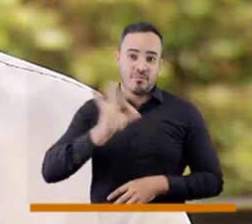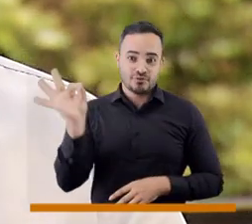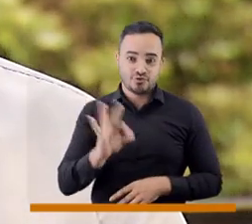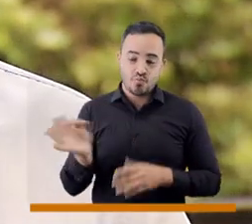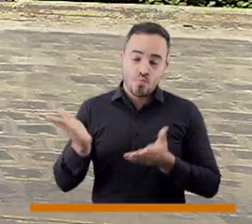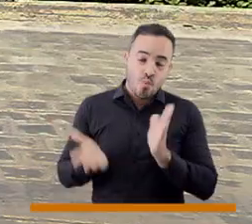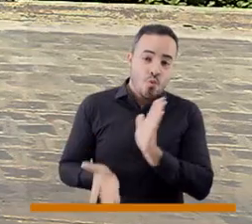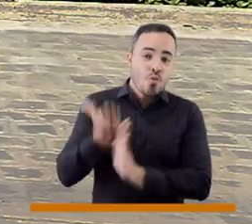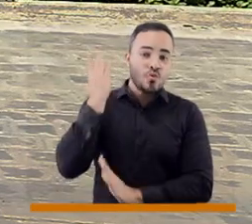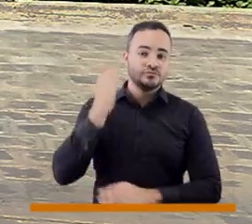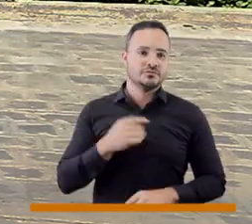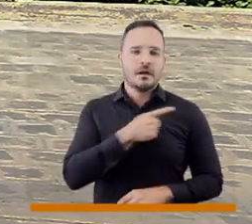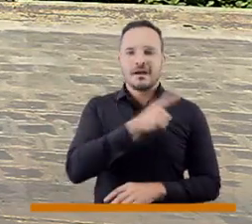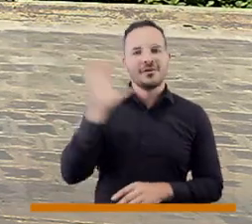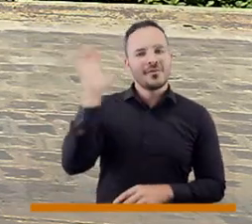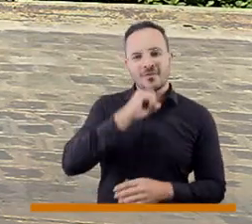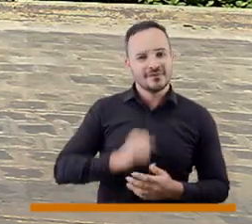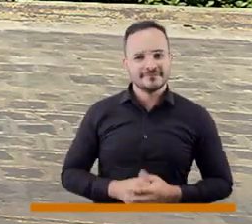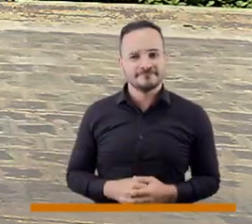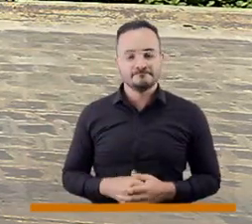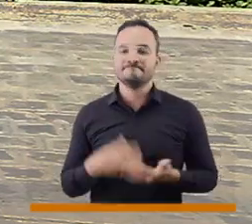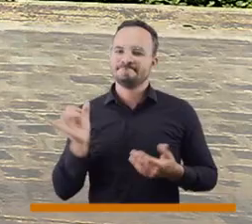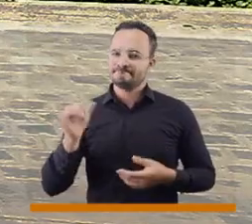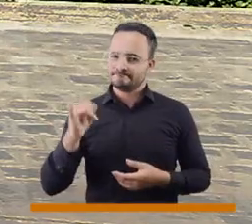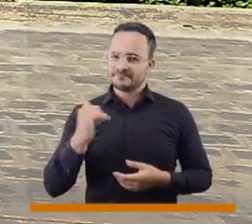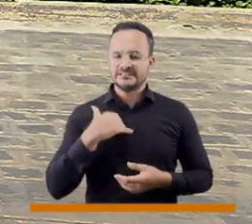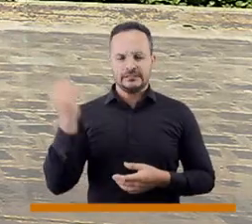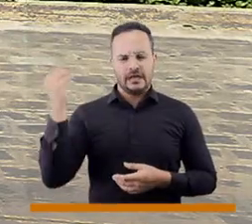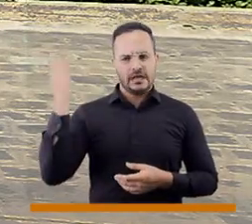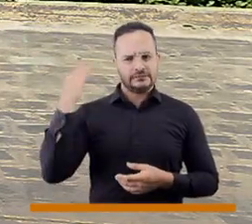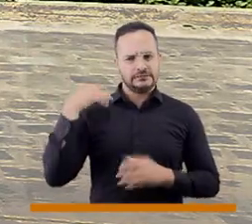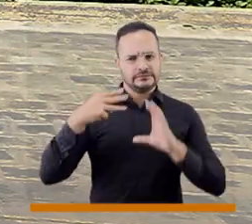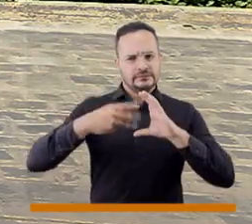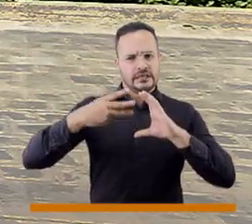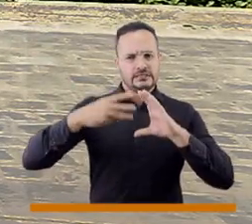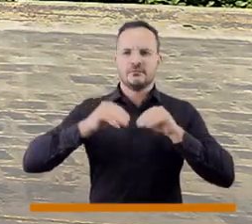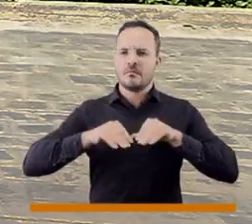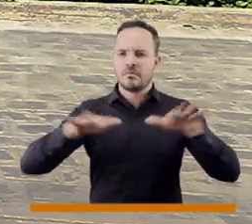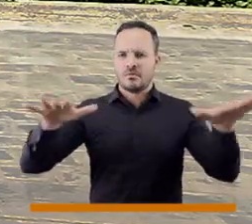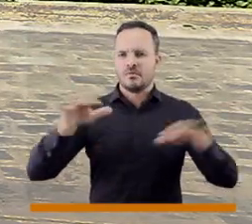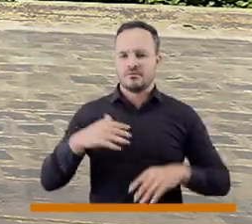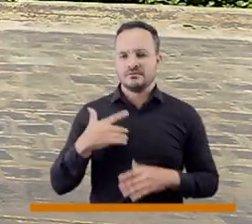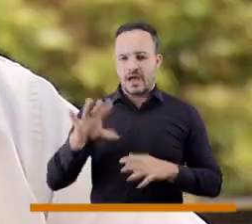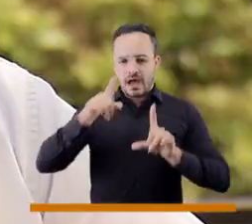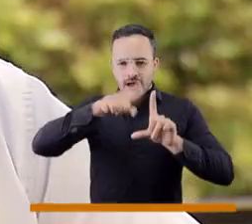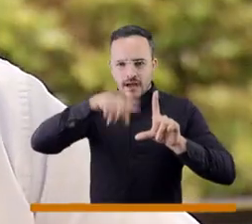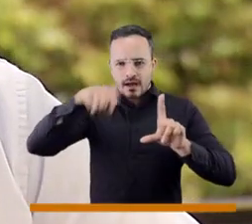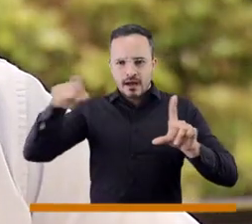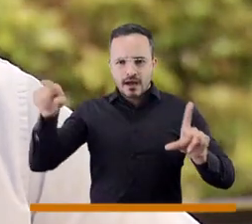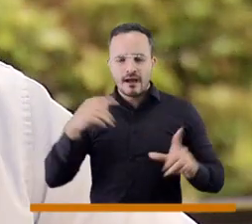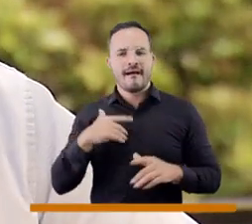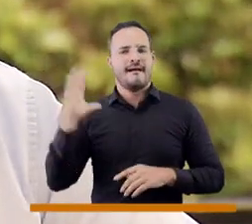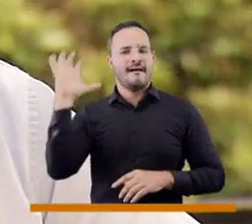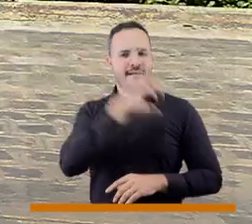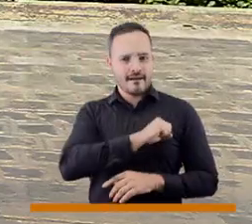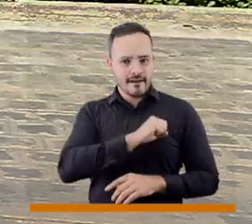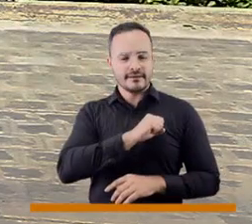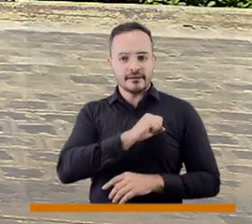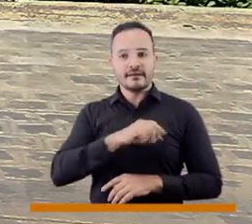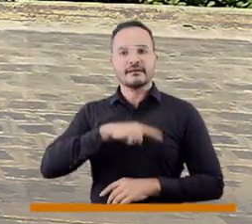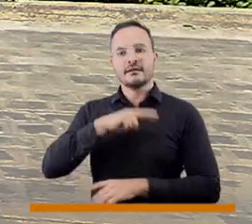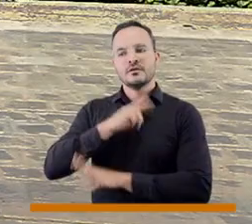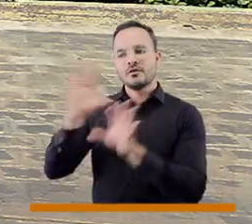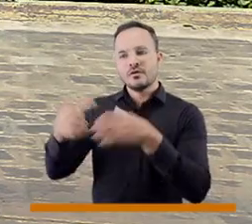cuantificarlo, pues nos encontramos que son cifras sorprendentes. De hecho, en esa parte, hablando de cuantificar, hace algún tiempo el DANE ofreció